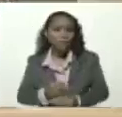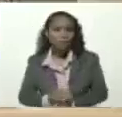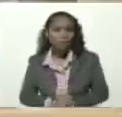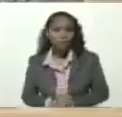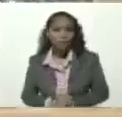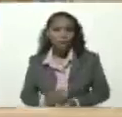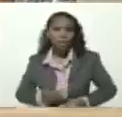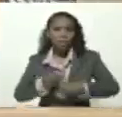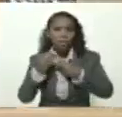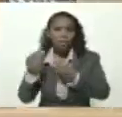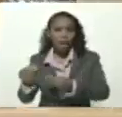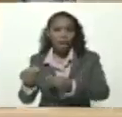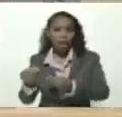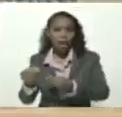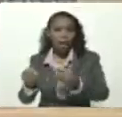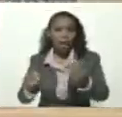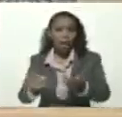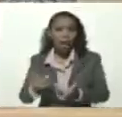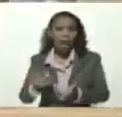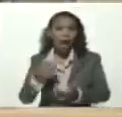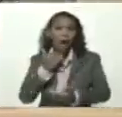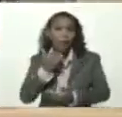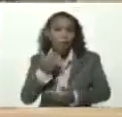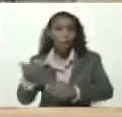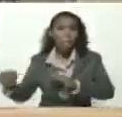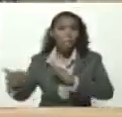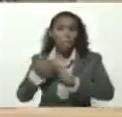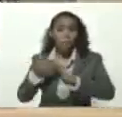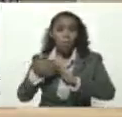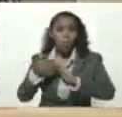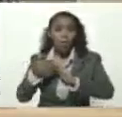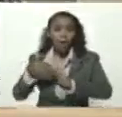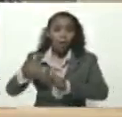dar al traste, ¿verdad?, o afectar el curso